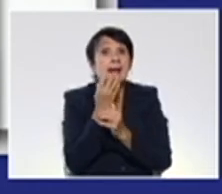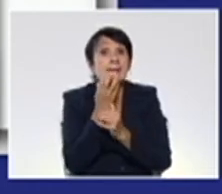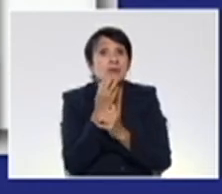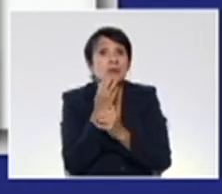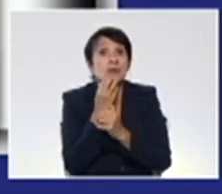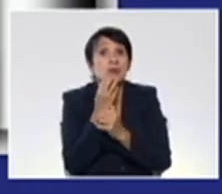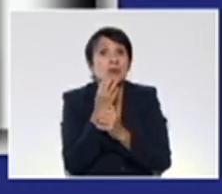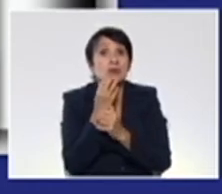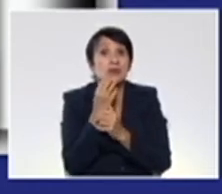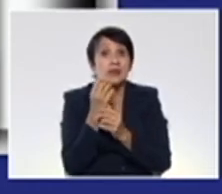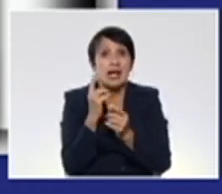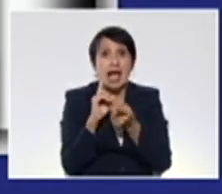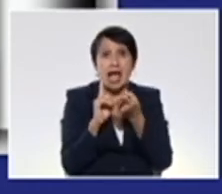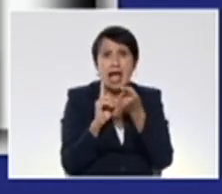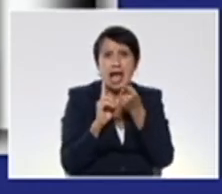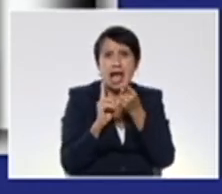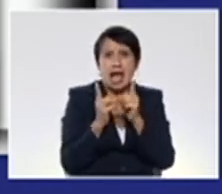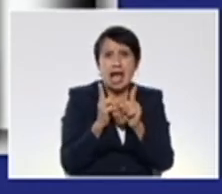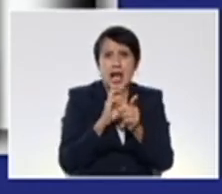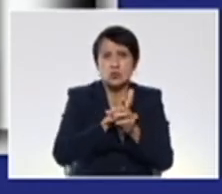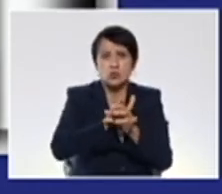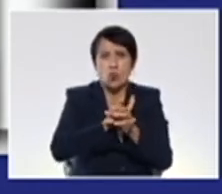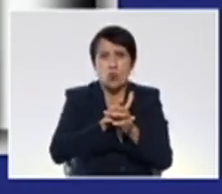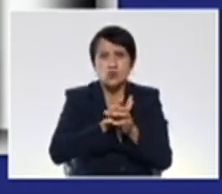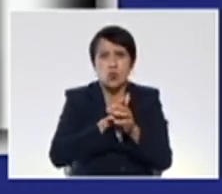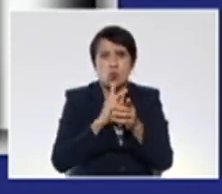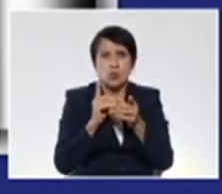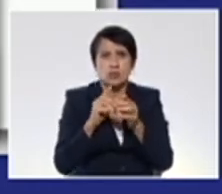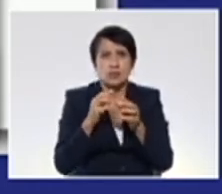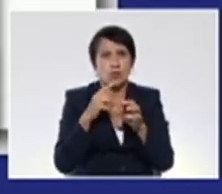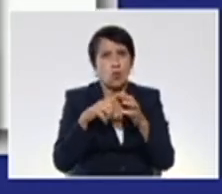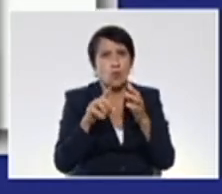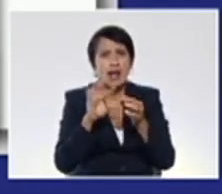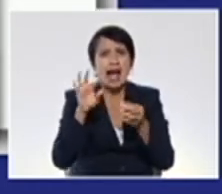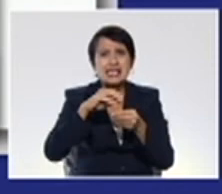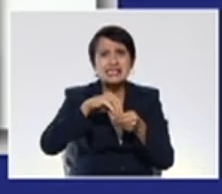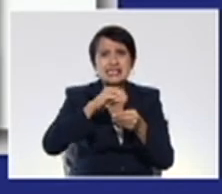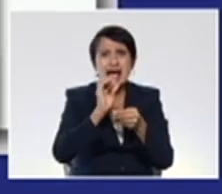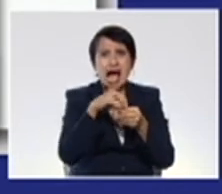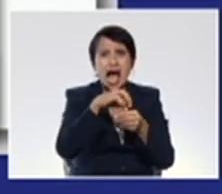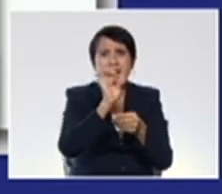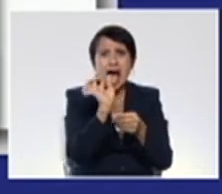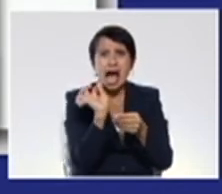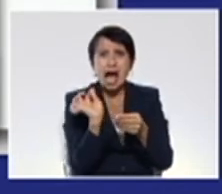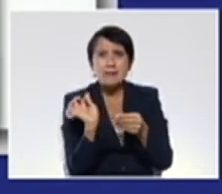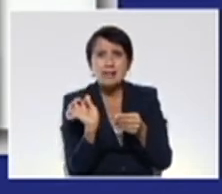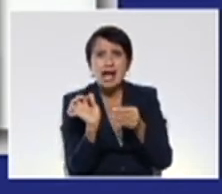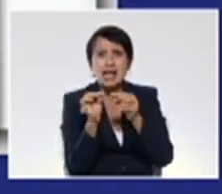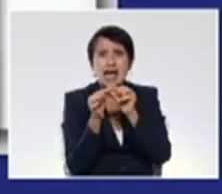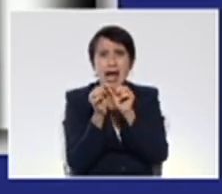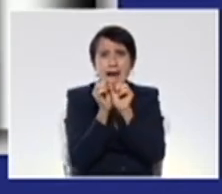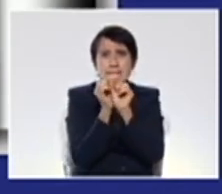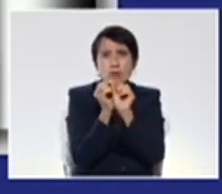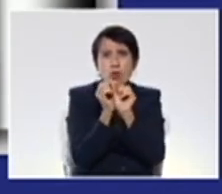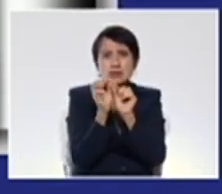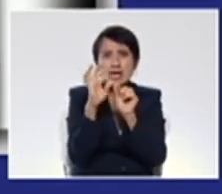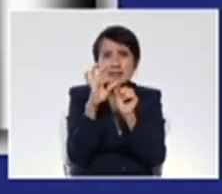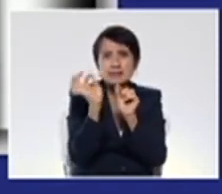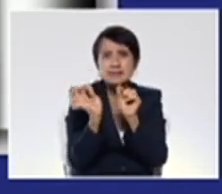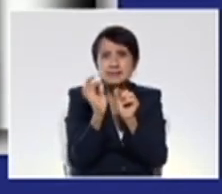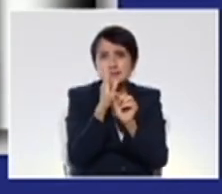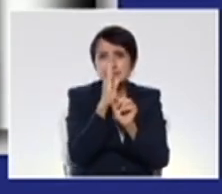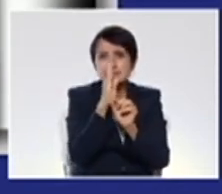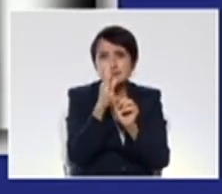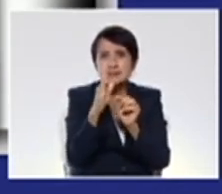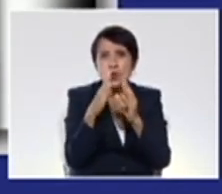poco de acné o granitos o nuestra piel reseca, agarramos la sábila, sacamos la pulpa y directamente